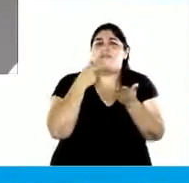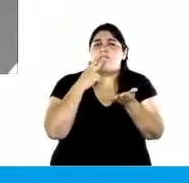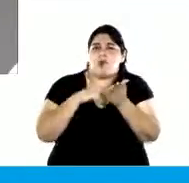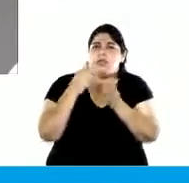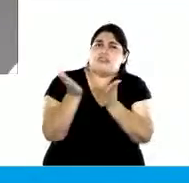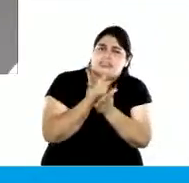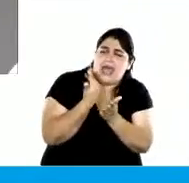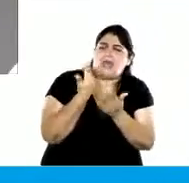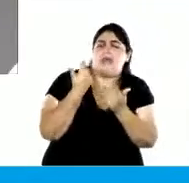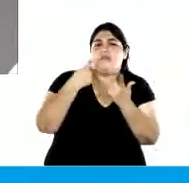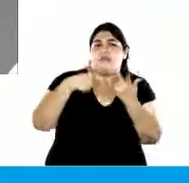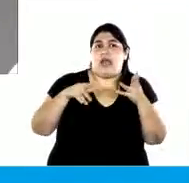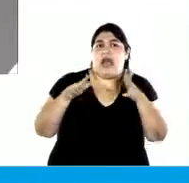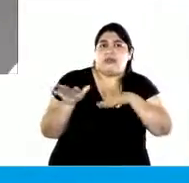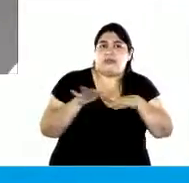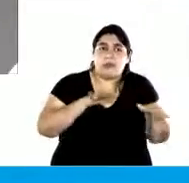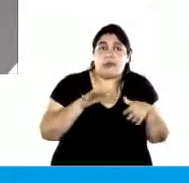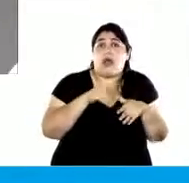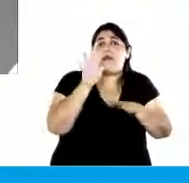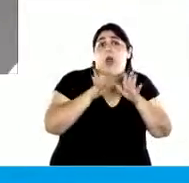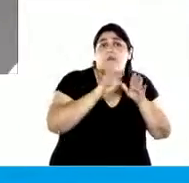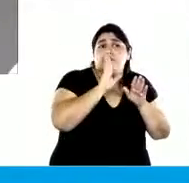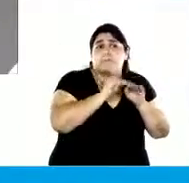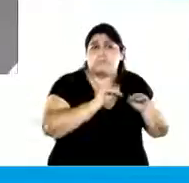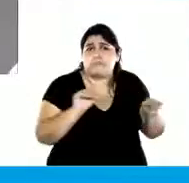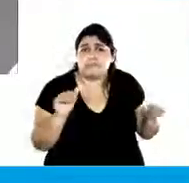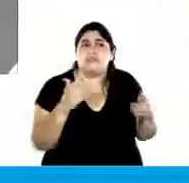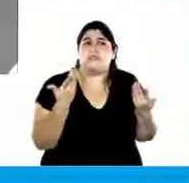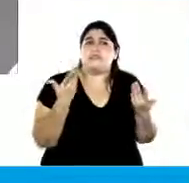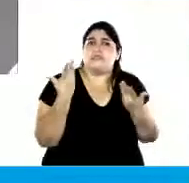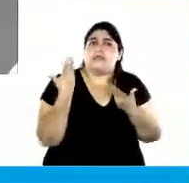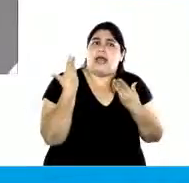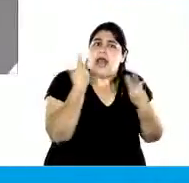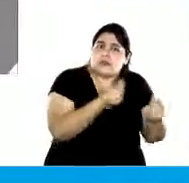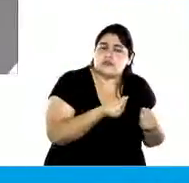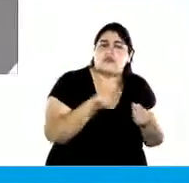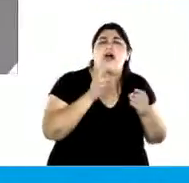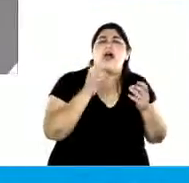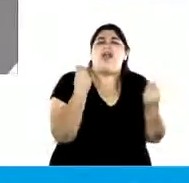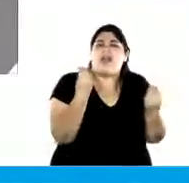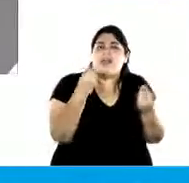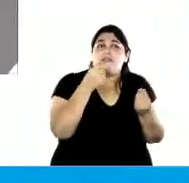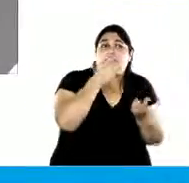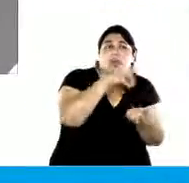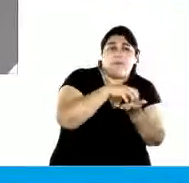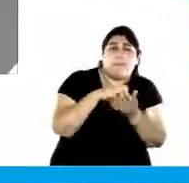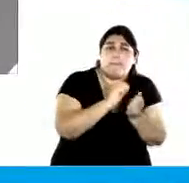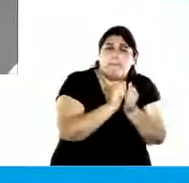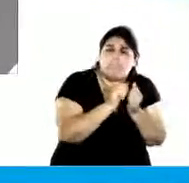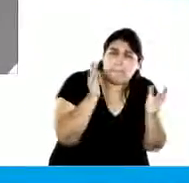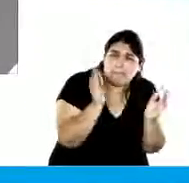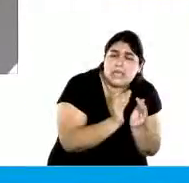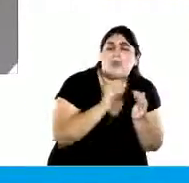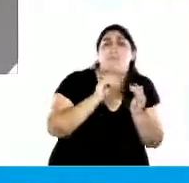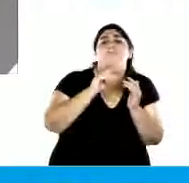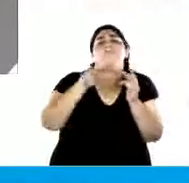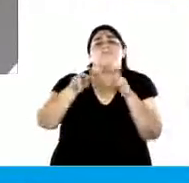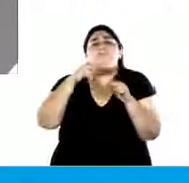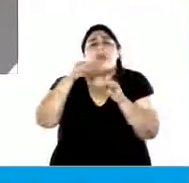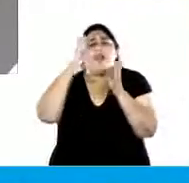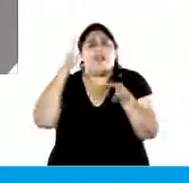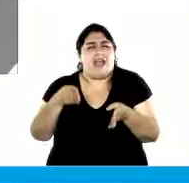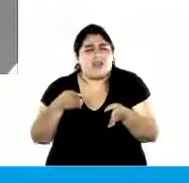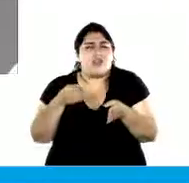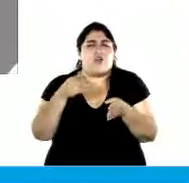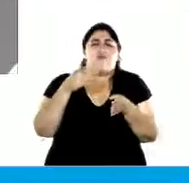para actividades que tuvieron prácticamente sin funcionar. Estoy hablando de no solamente de las pymes, sino también del sector gastronómico, que vuelve a sufrir